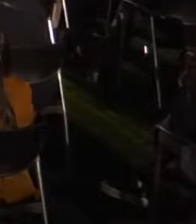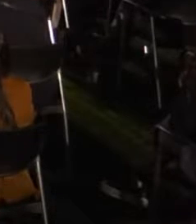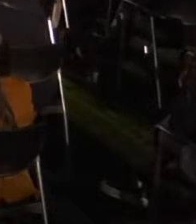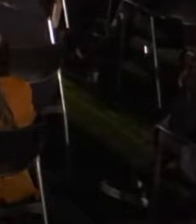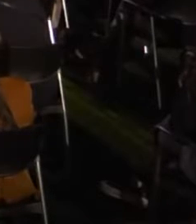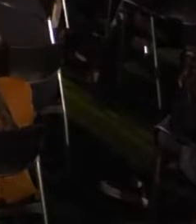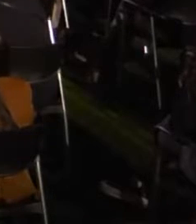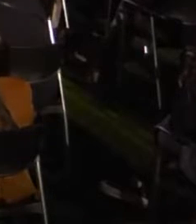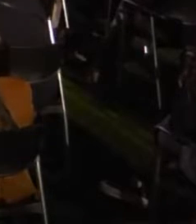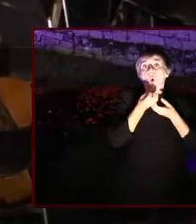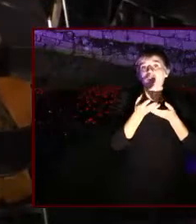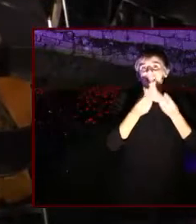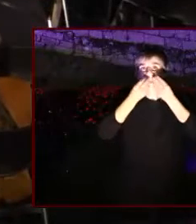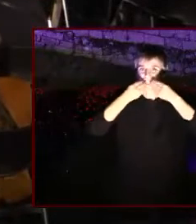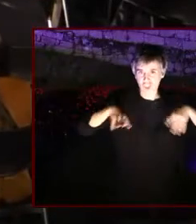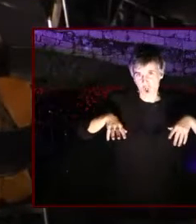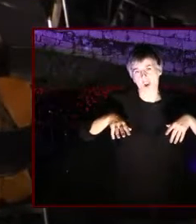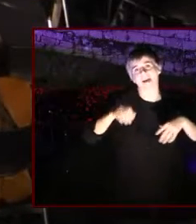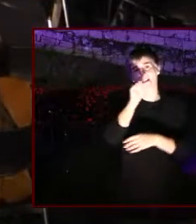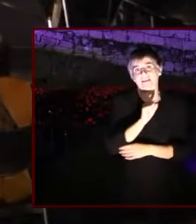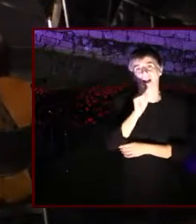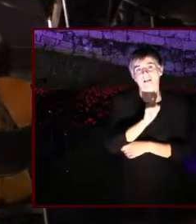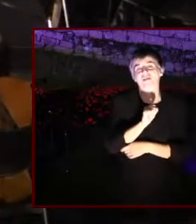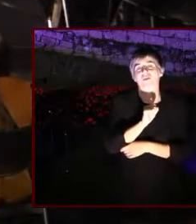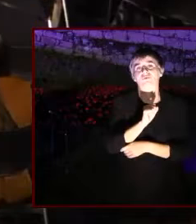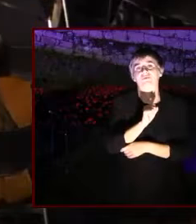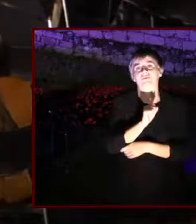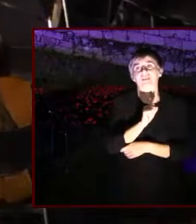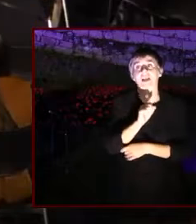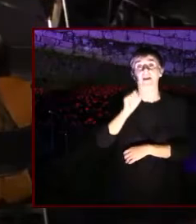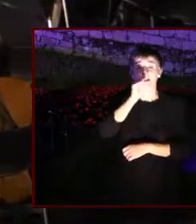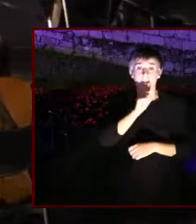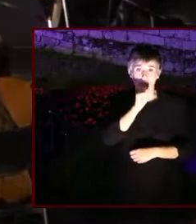non, desta canción que